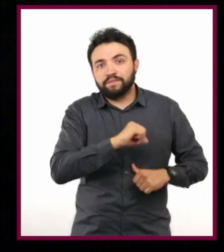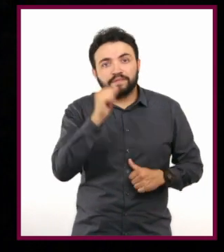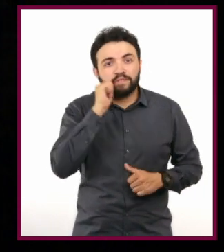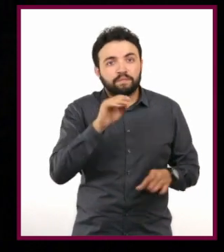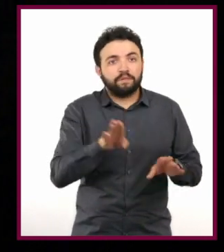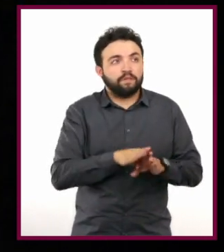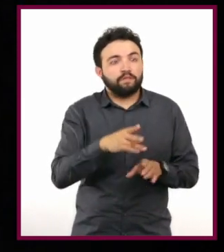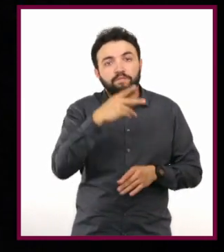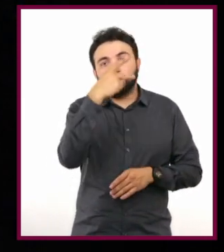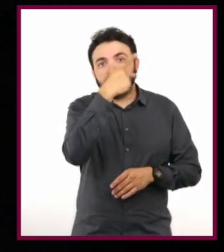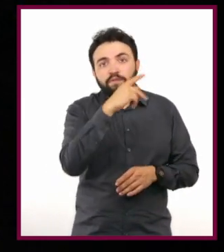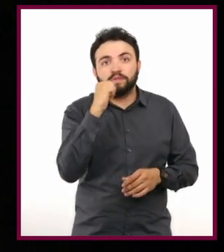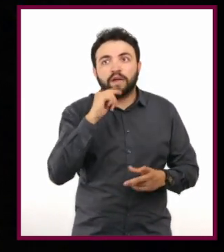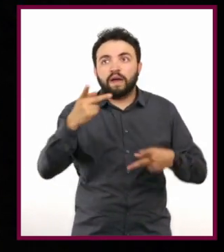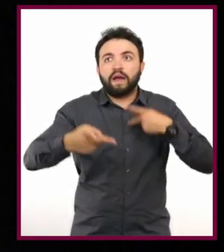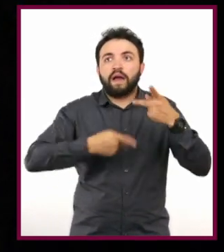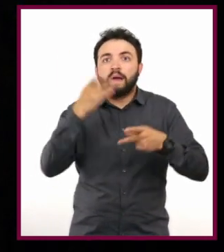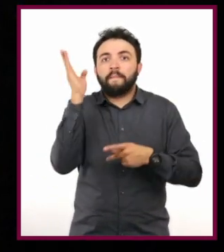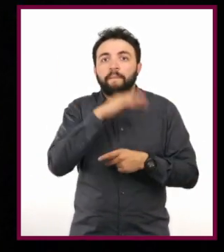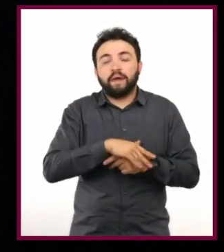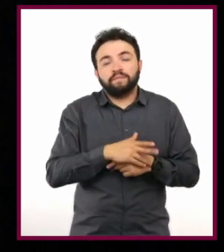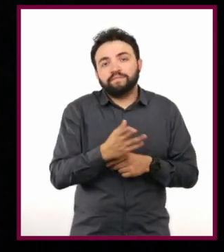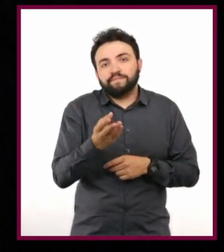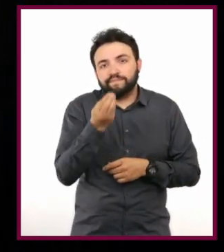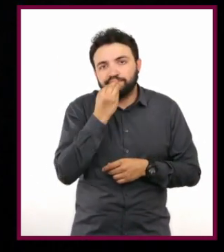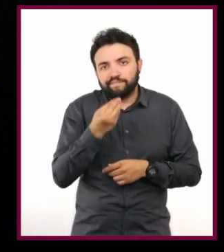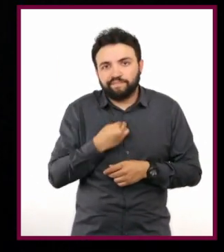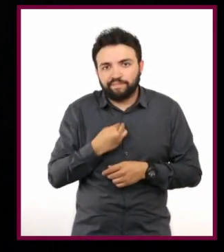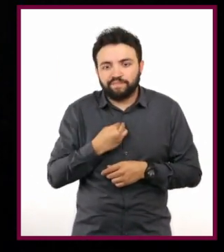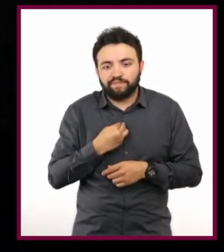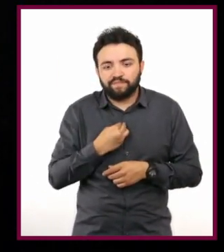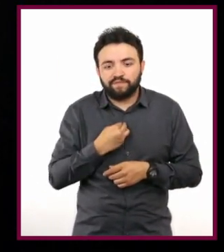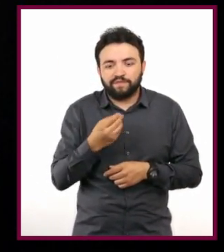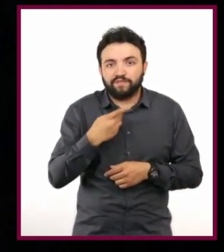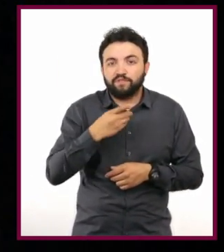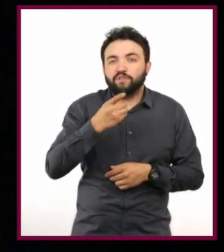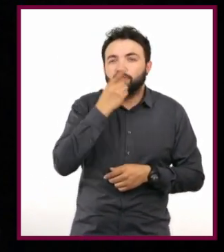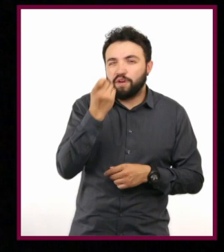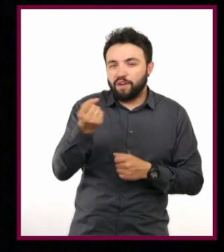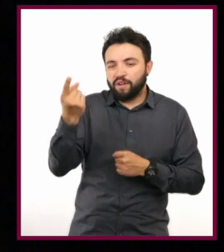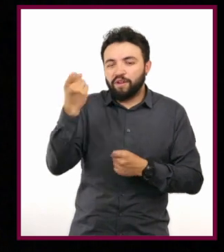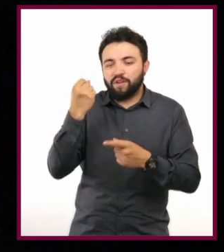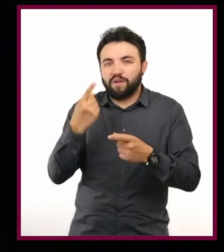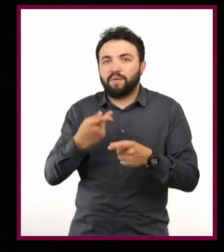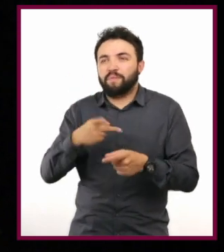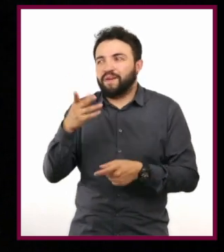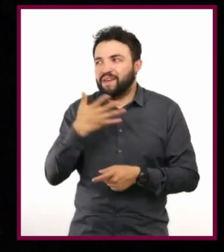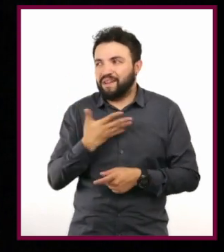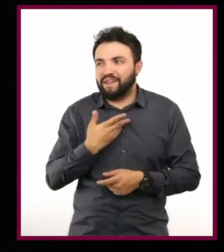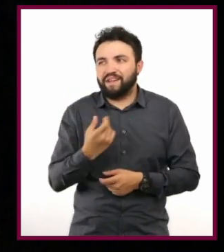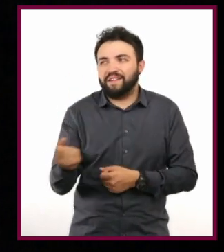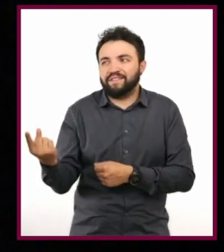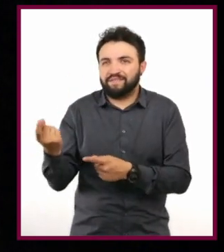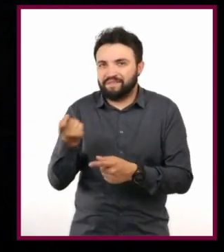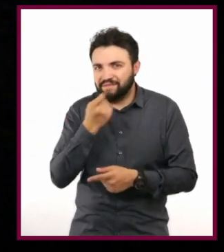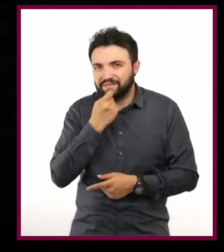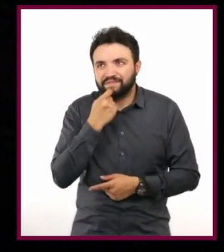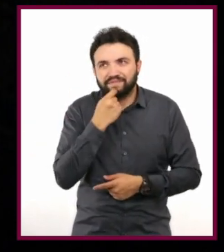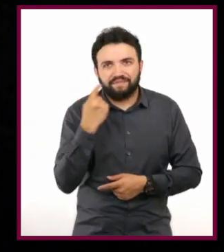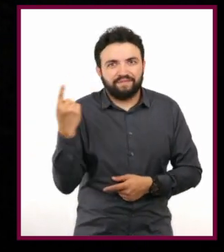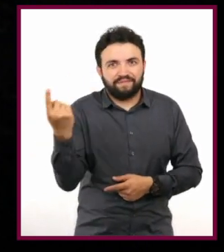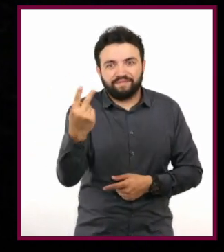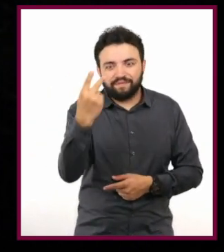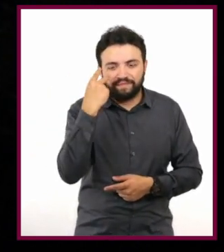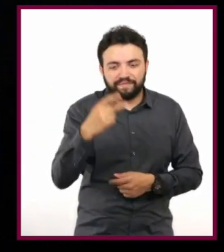la gente presume ser mal hablada, pues ni modo. Les diría algunos, si no fuera porque hay menores presentes.